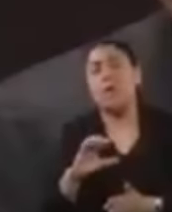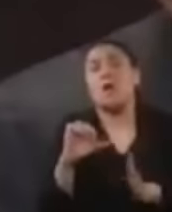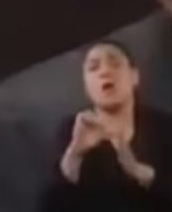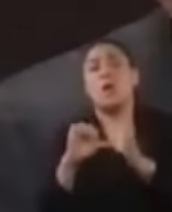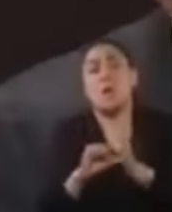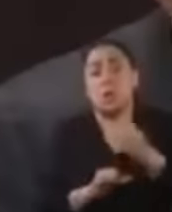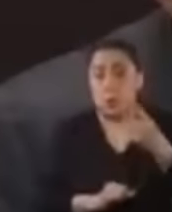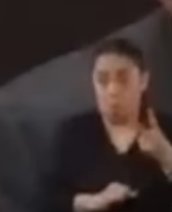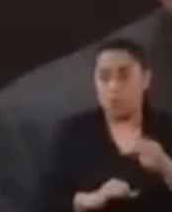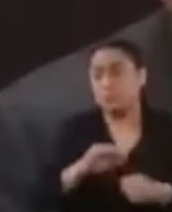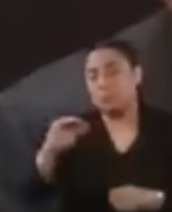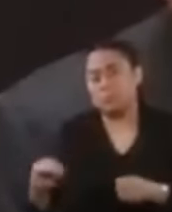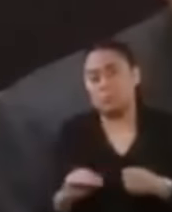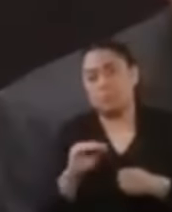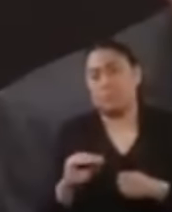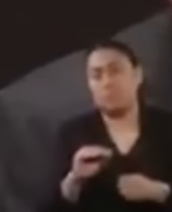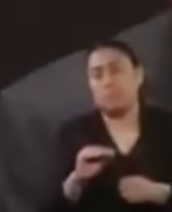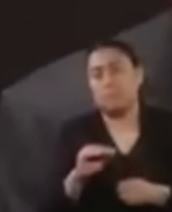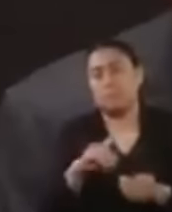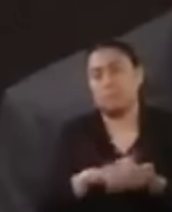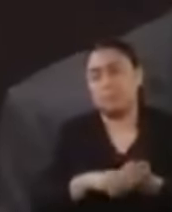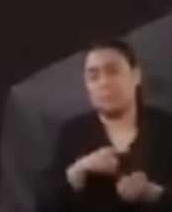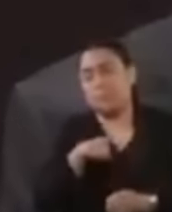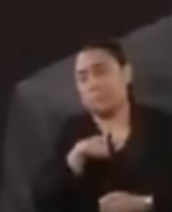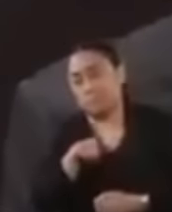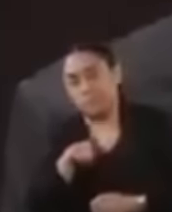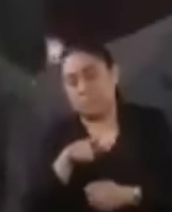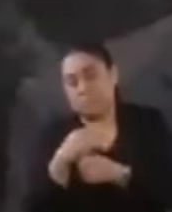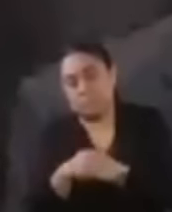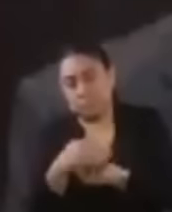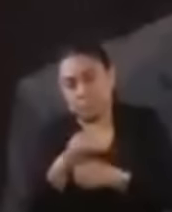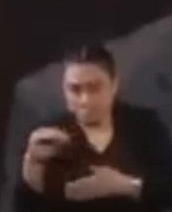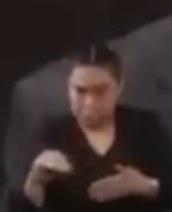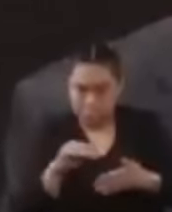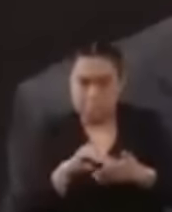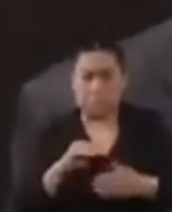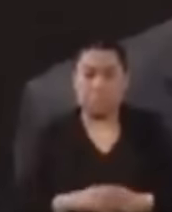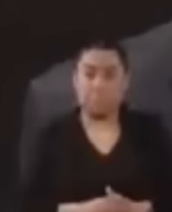6 y adicionar un artículo 17º transitorio. Y leo.